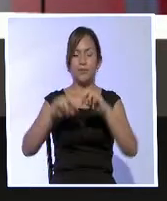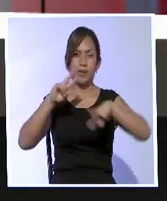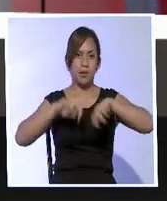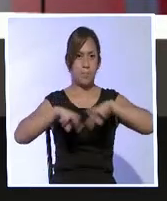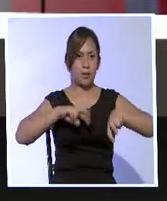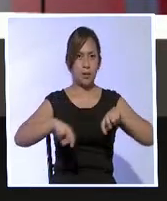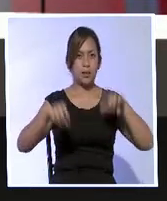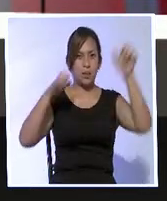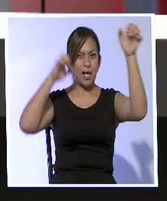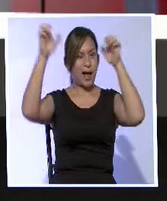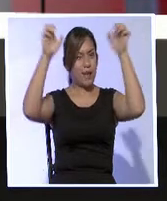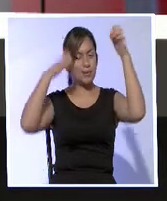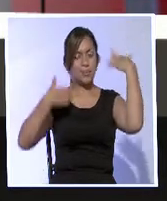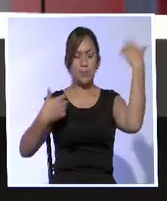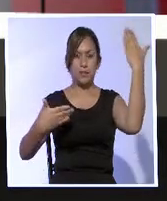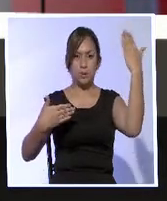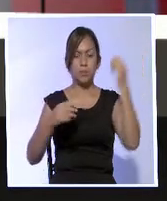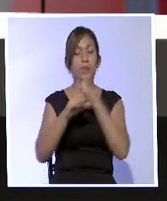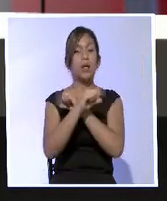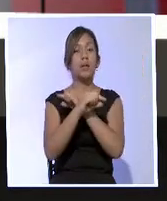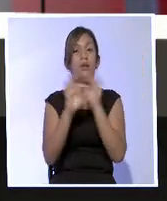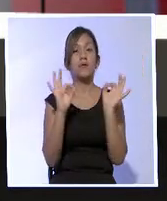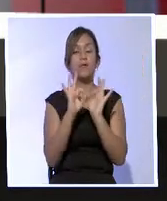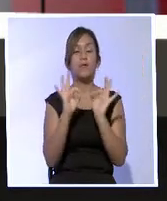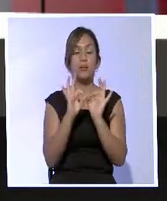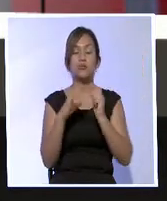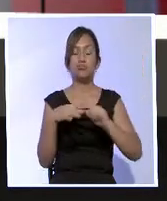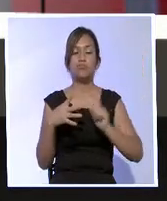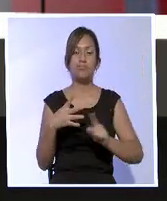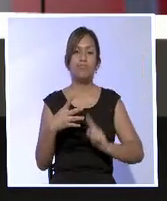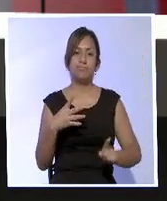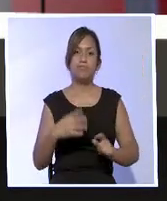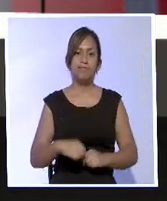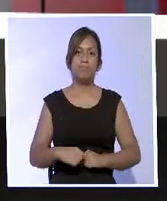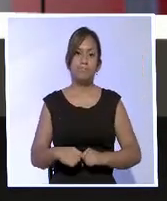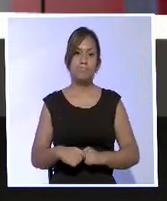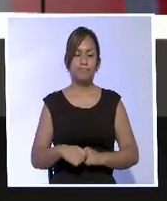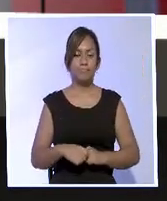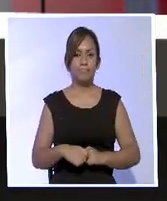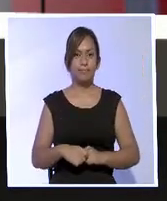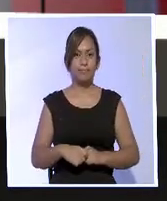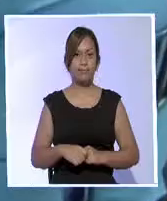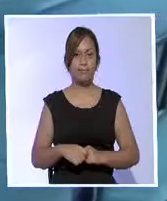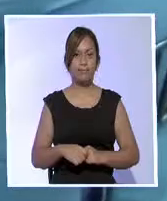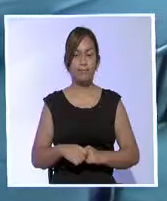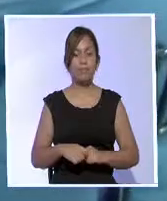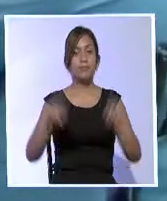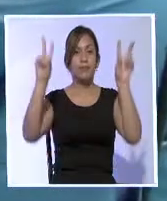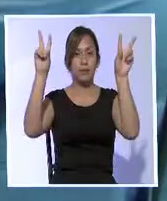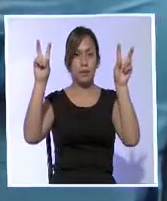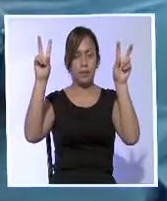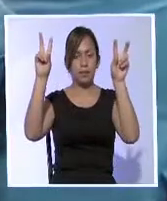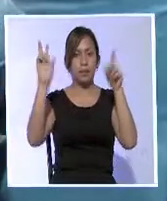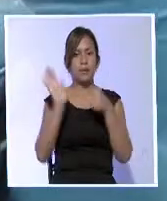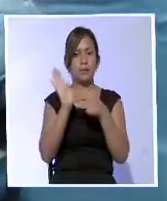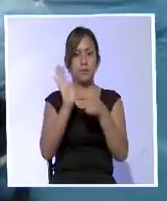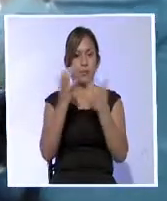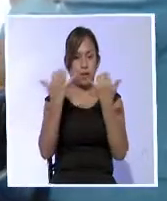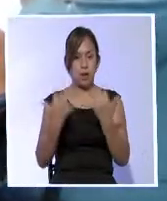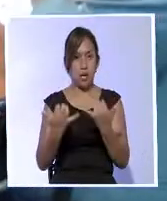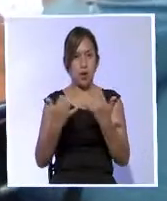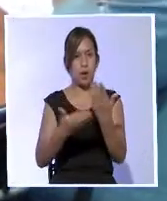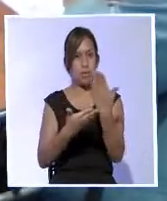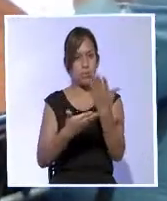estrategia política redes sociales y comunicaciones entre otros temas temas referentes a la actualidad social